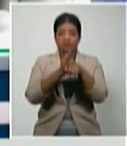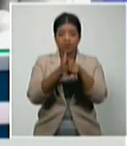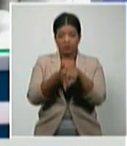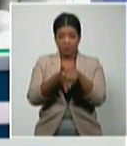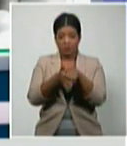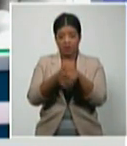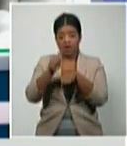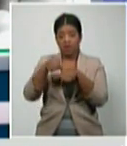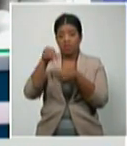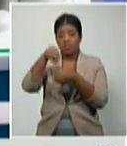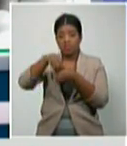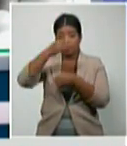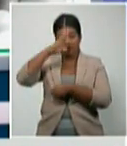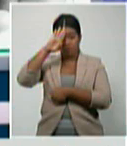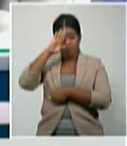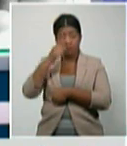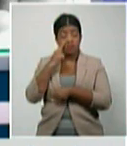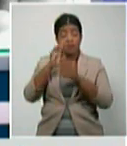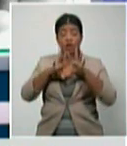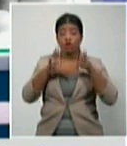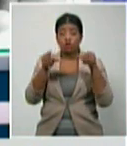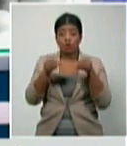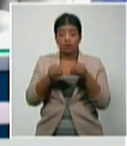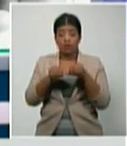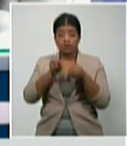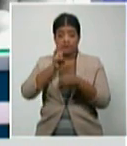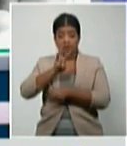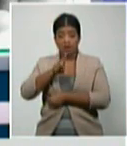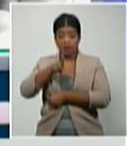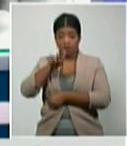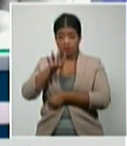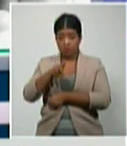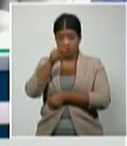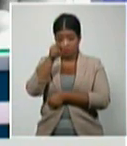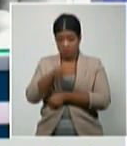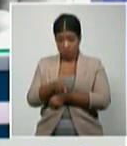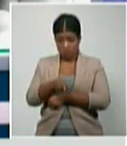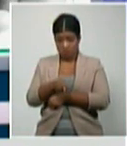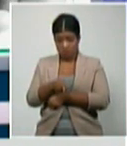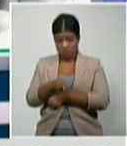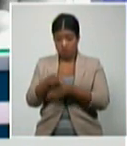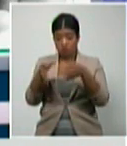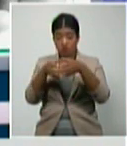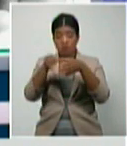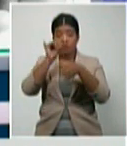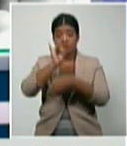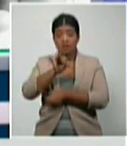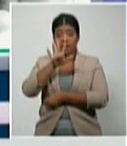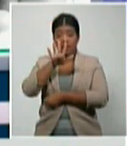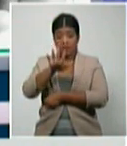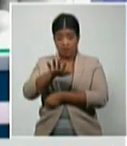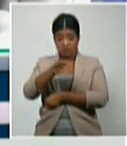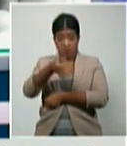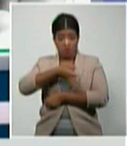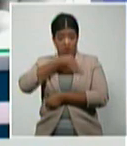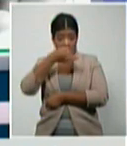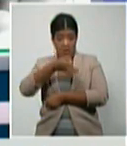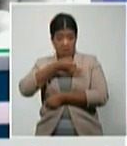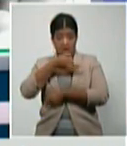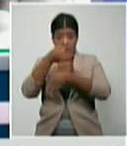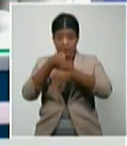Cuba. De este total de 314, 75, lo aclaraba el experto en conferencia de